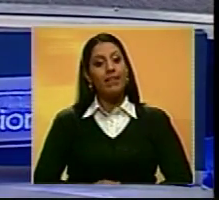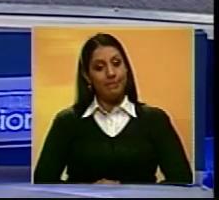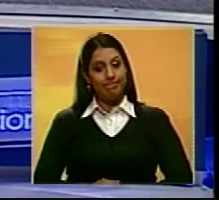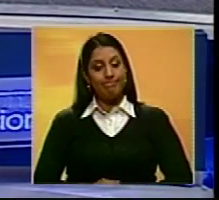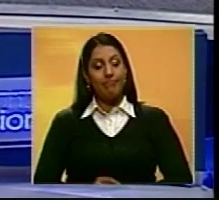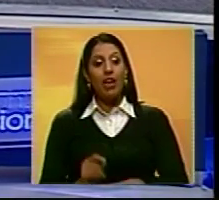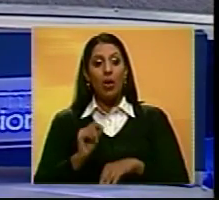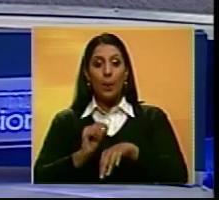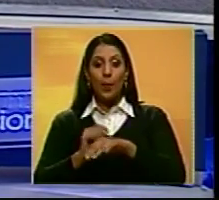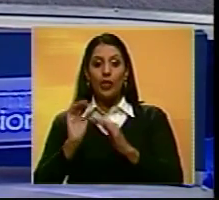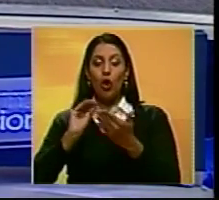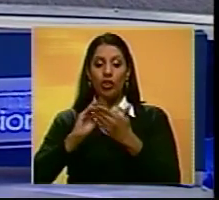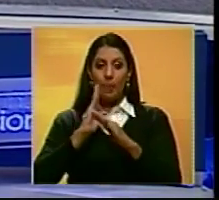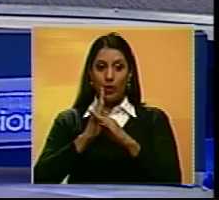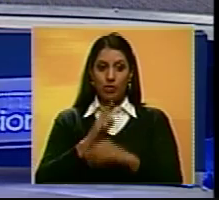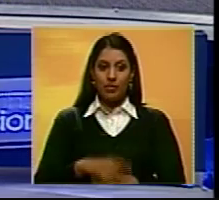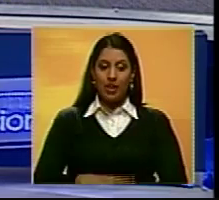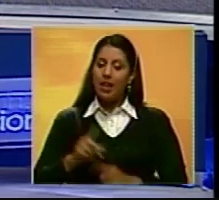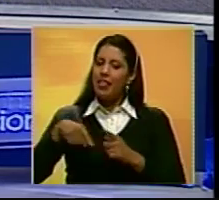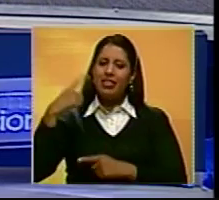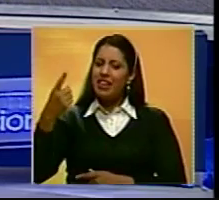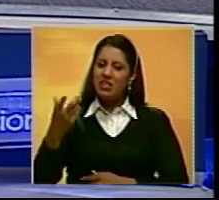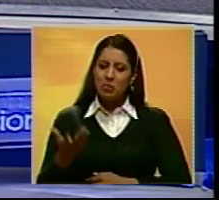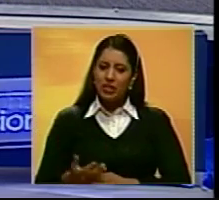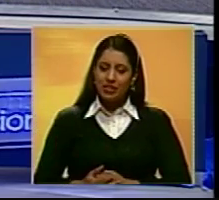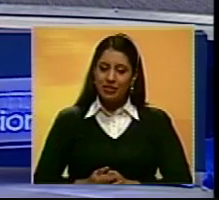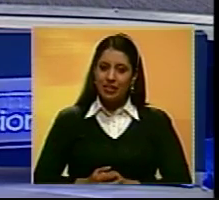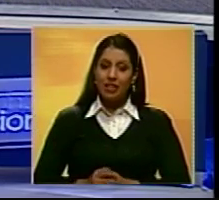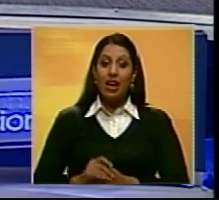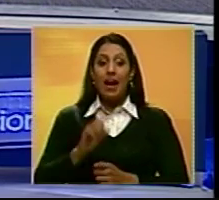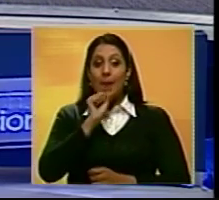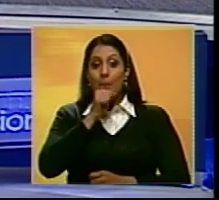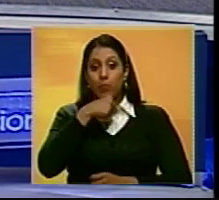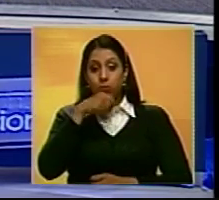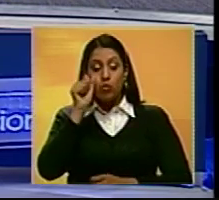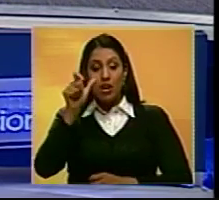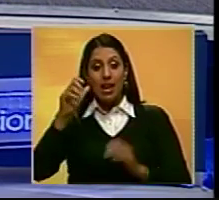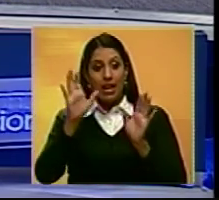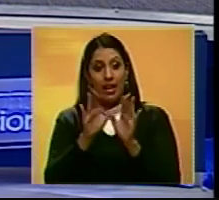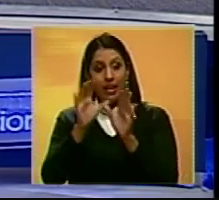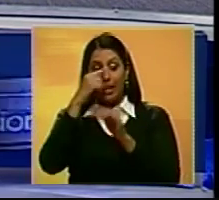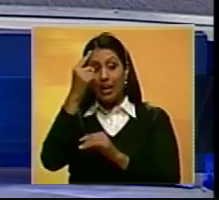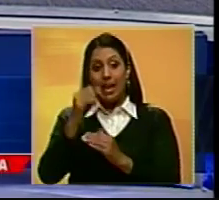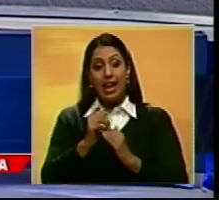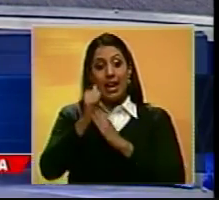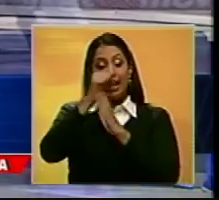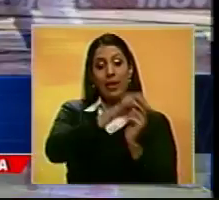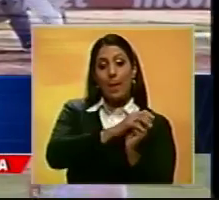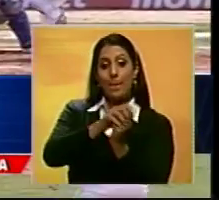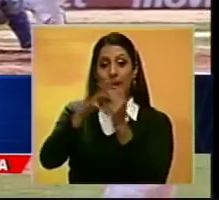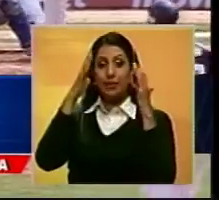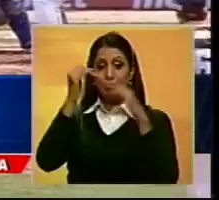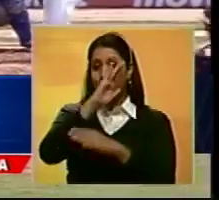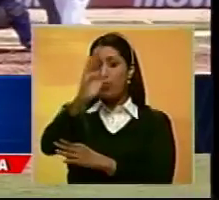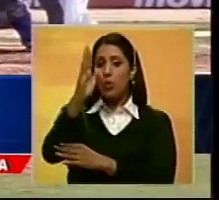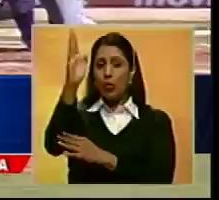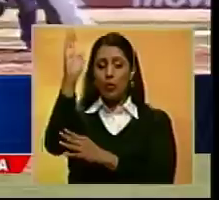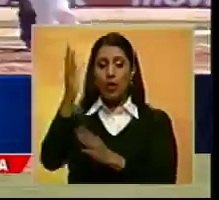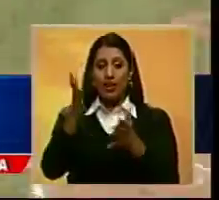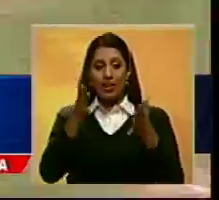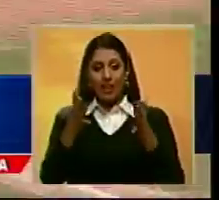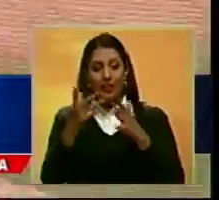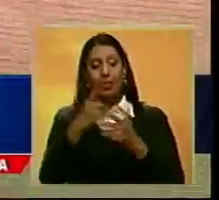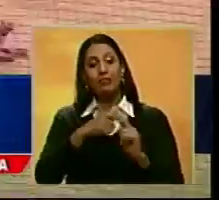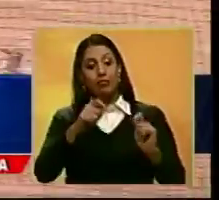Bien amigos, vamos entonces a una nueva pausa. Al regreso, Abuelo de Águila. líder de la pelota criolla derrota al actual campeón